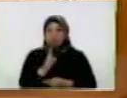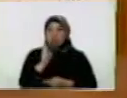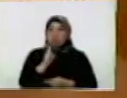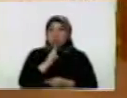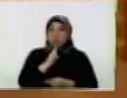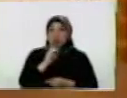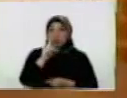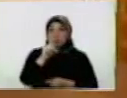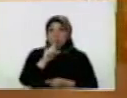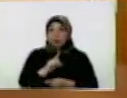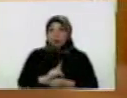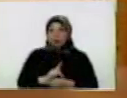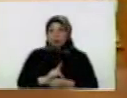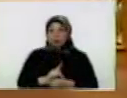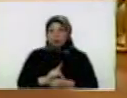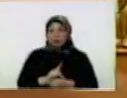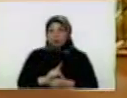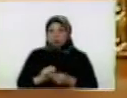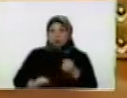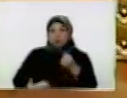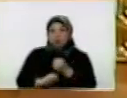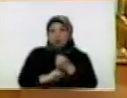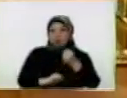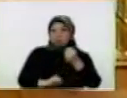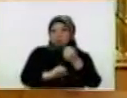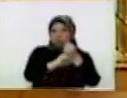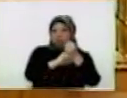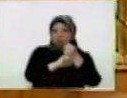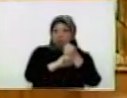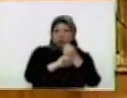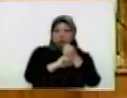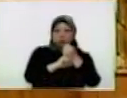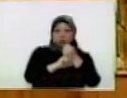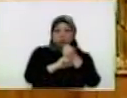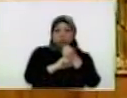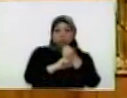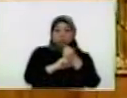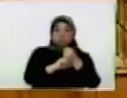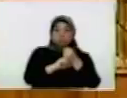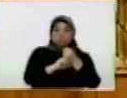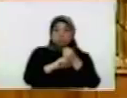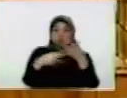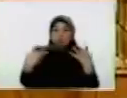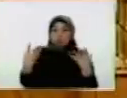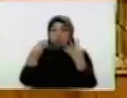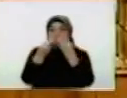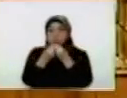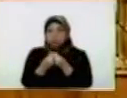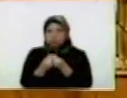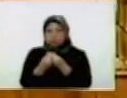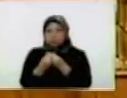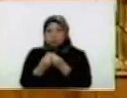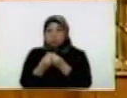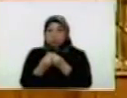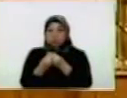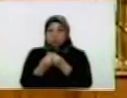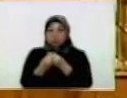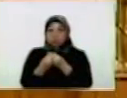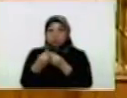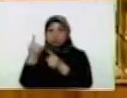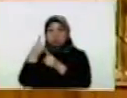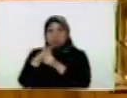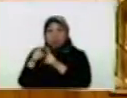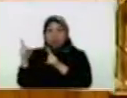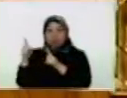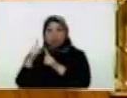Paraguay, apoyado en gran medida, compañeros, por grupos traídos después de